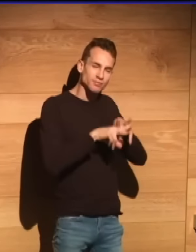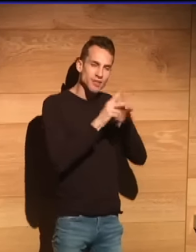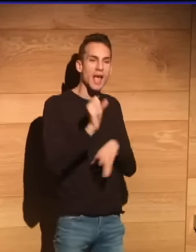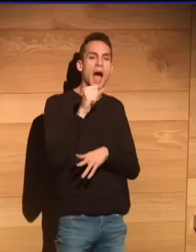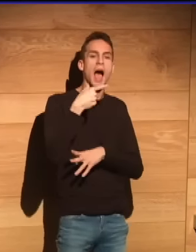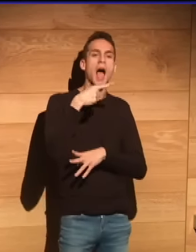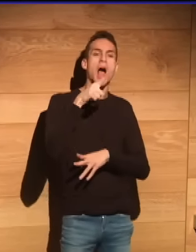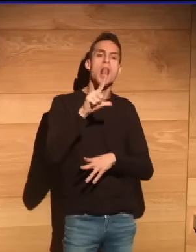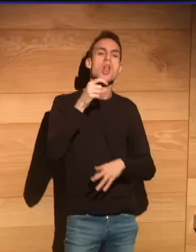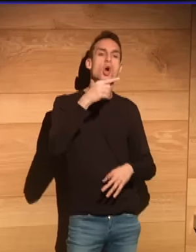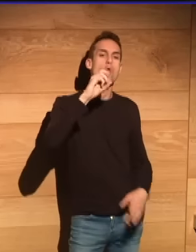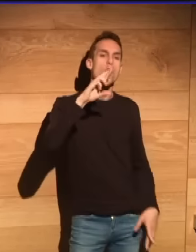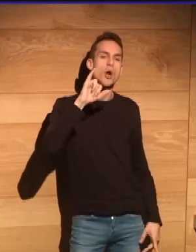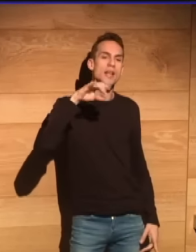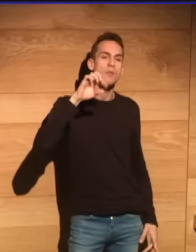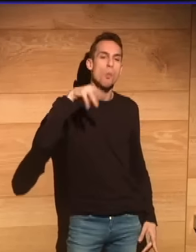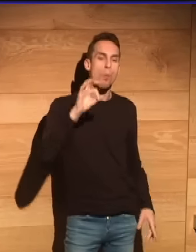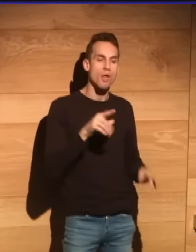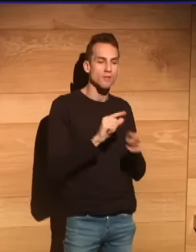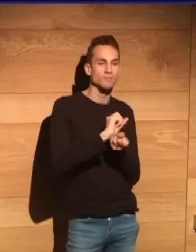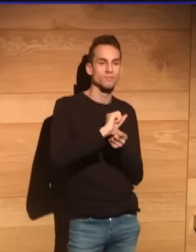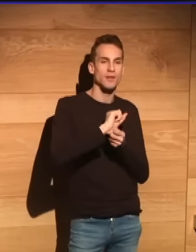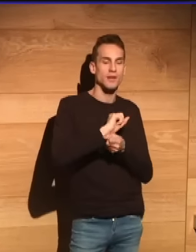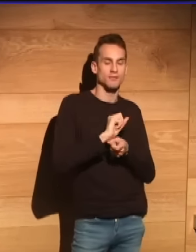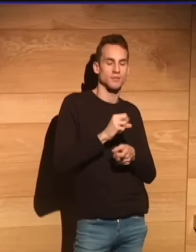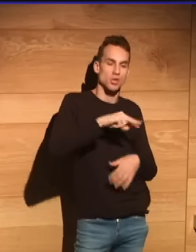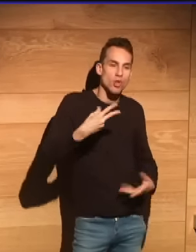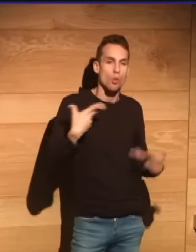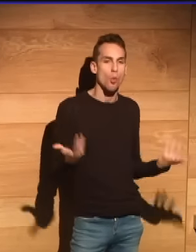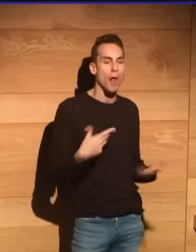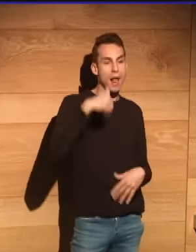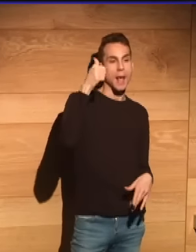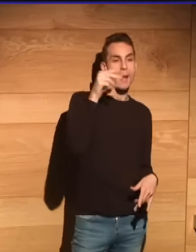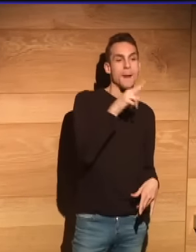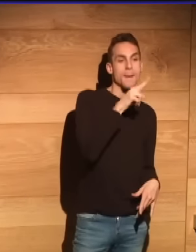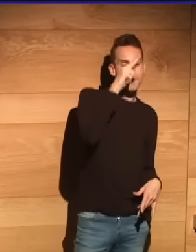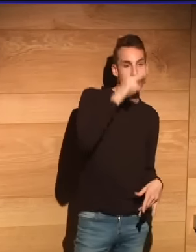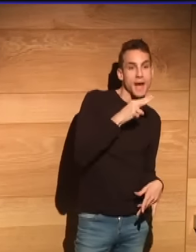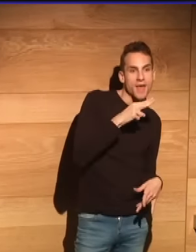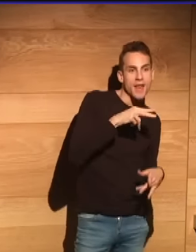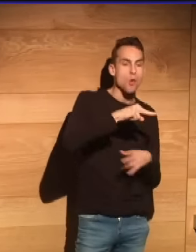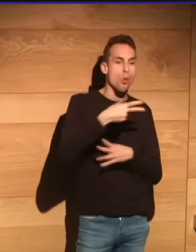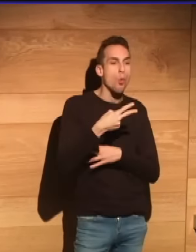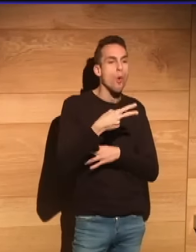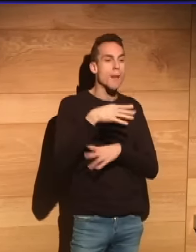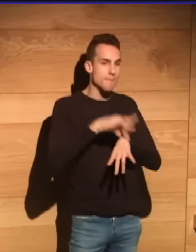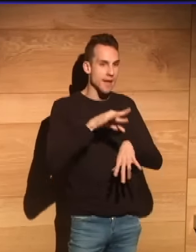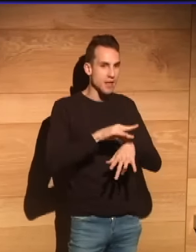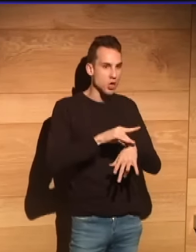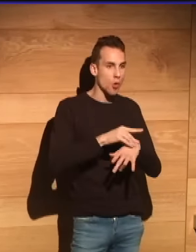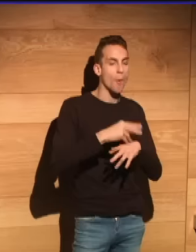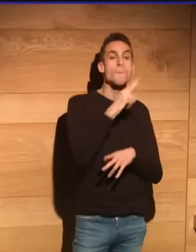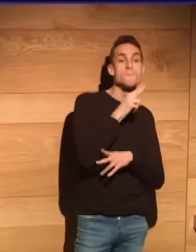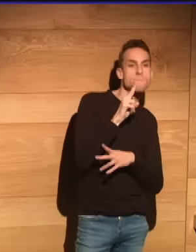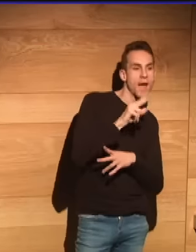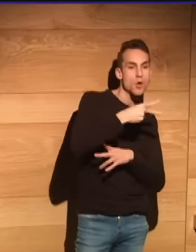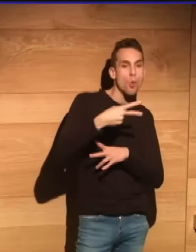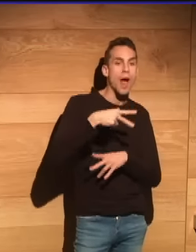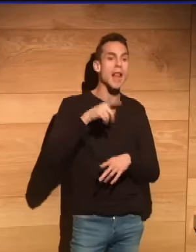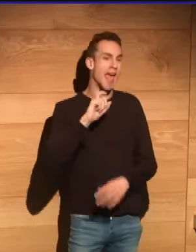padre igual a médico, madre igual a X, y la X era enfermera.